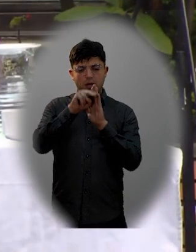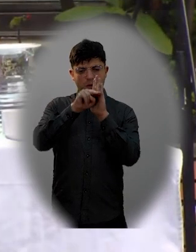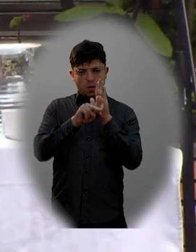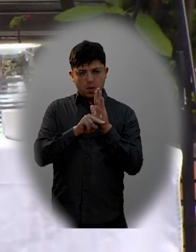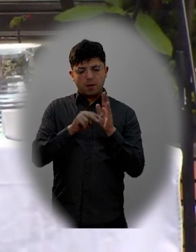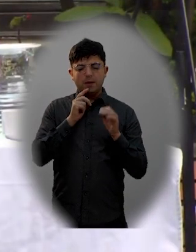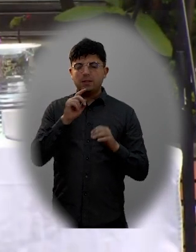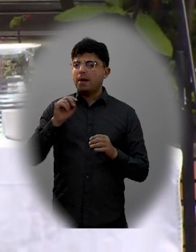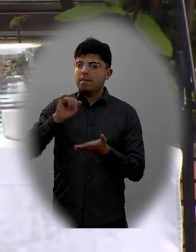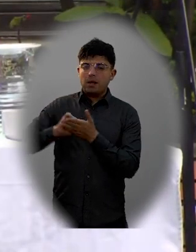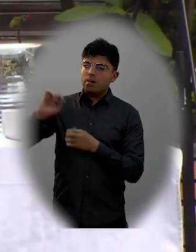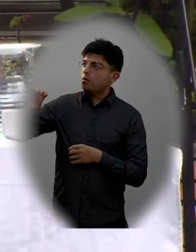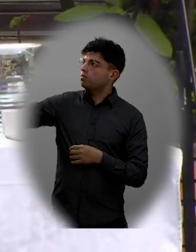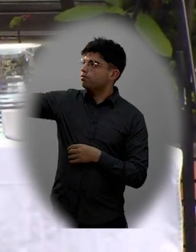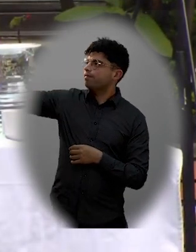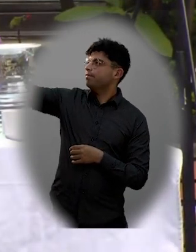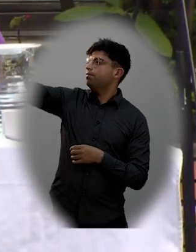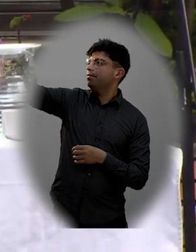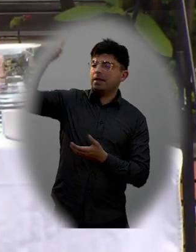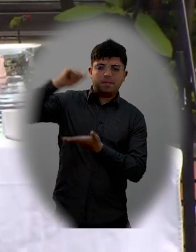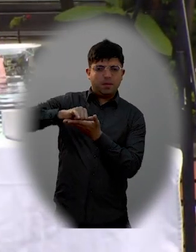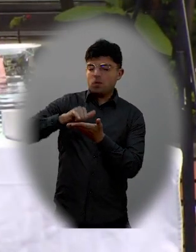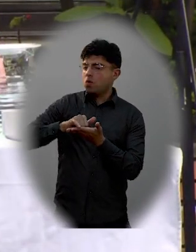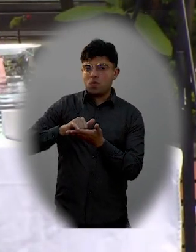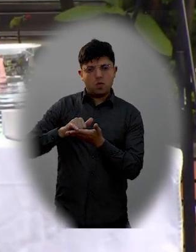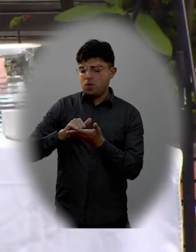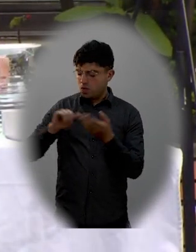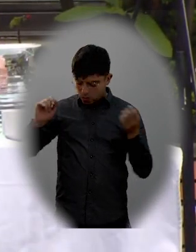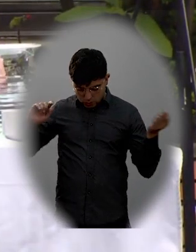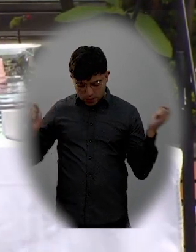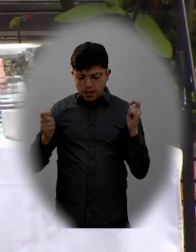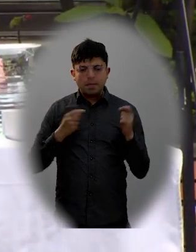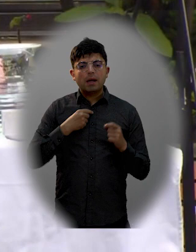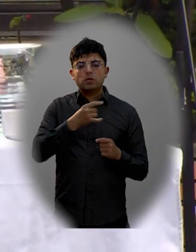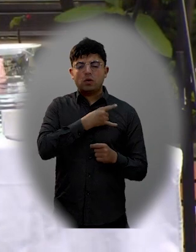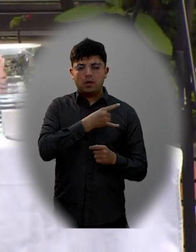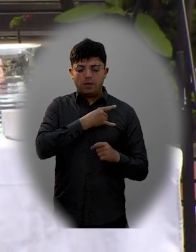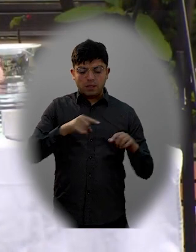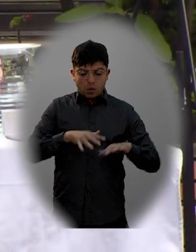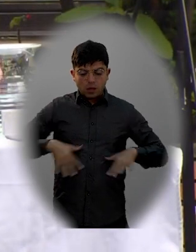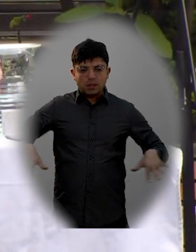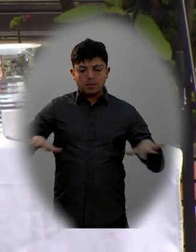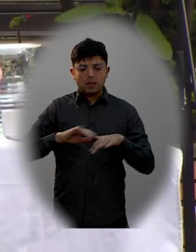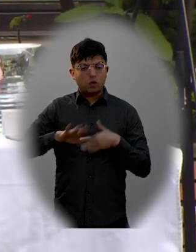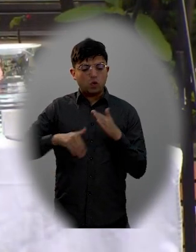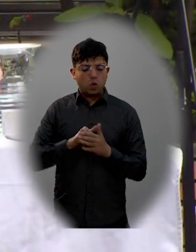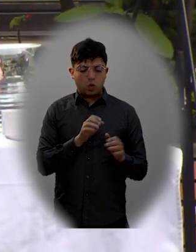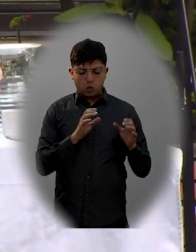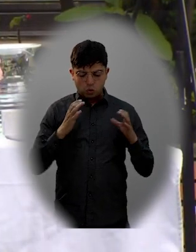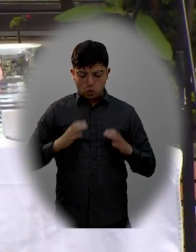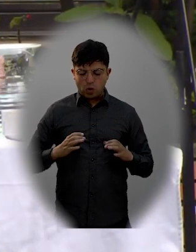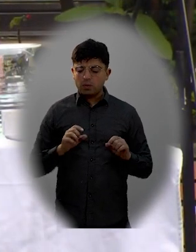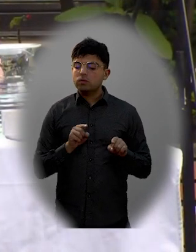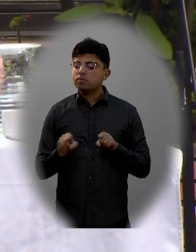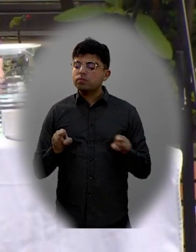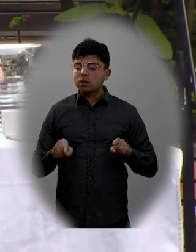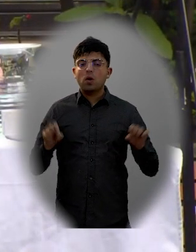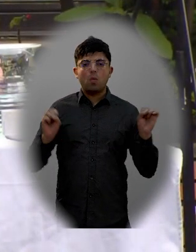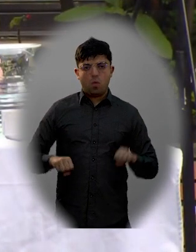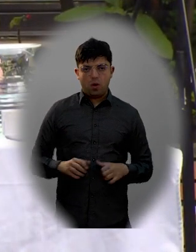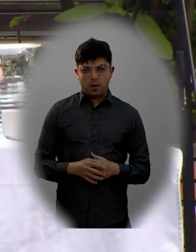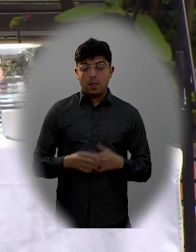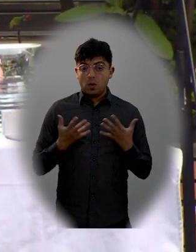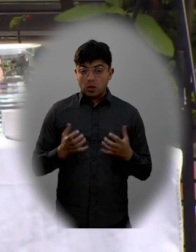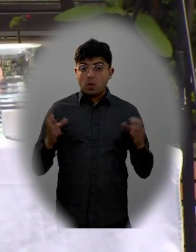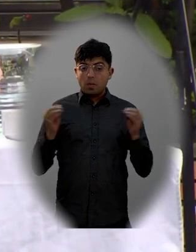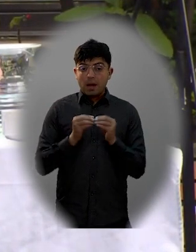esas hegemonías y sobre todo hacer de la universidad un espacio para que todos los cuerpos sean posibles. Yo por eso quiero